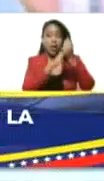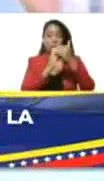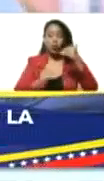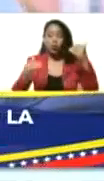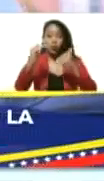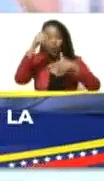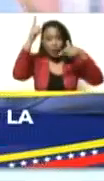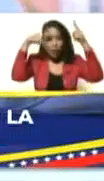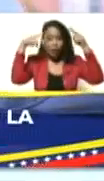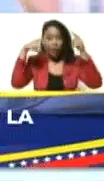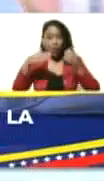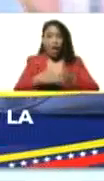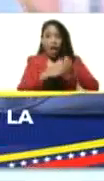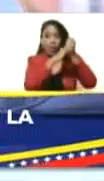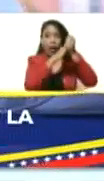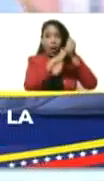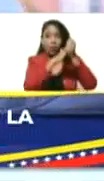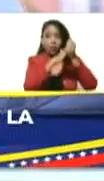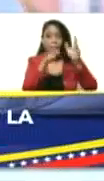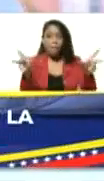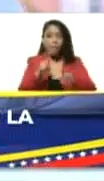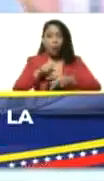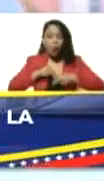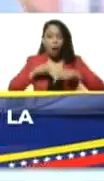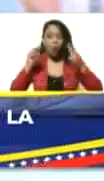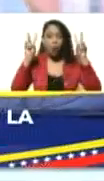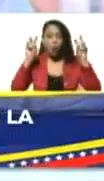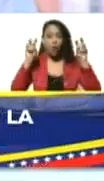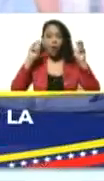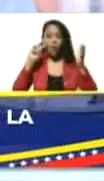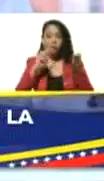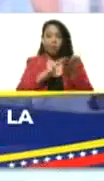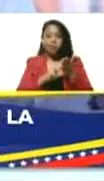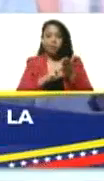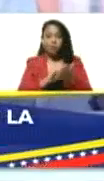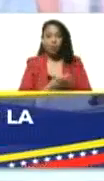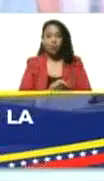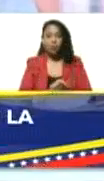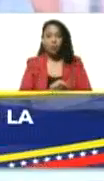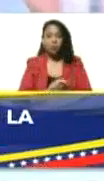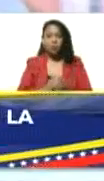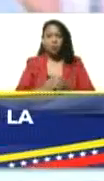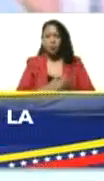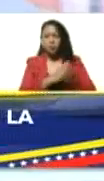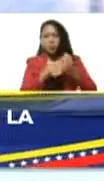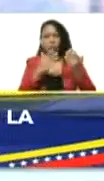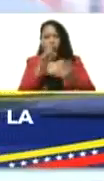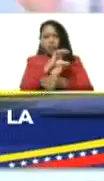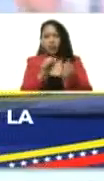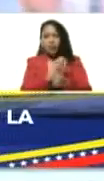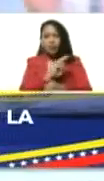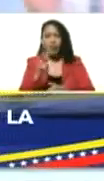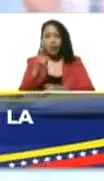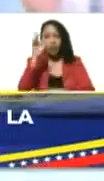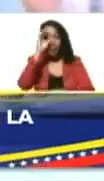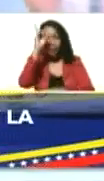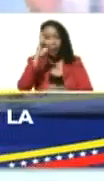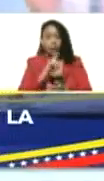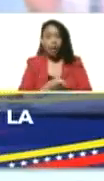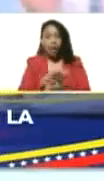supremo, Hugo Chávez, y su conducción se adapta a estas nuevas realidades. con la conducción de nuestra vicepresidenta Delcy Rodríguez,